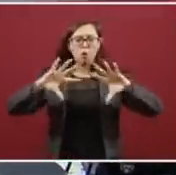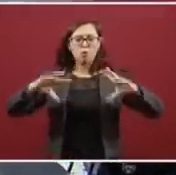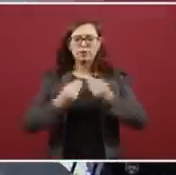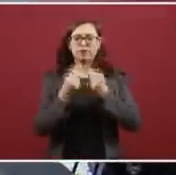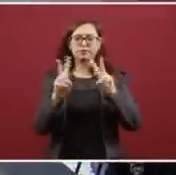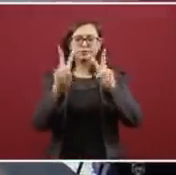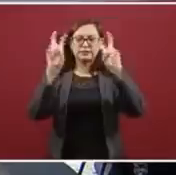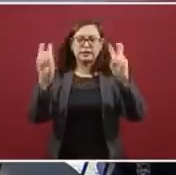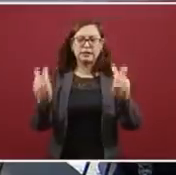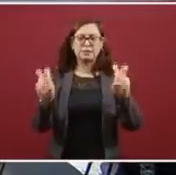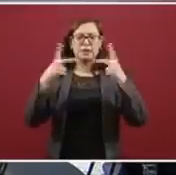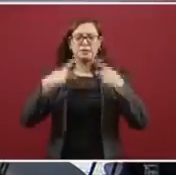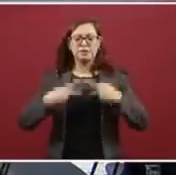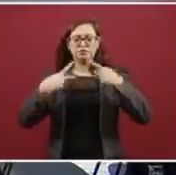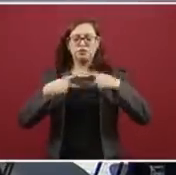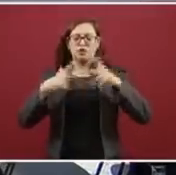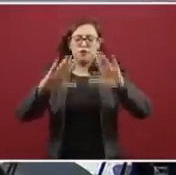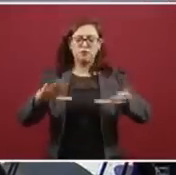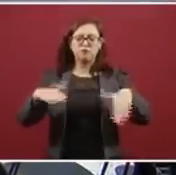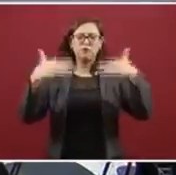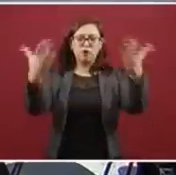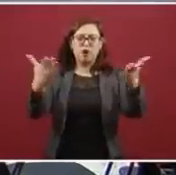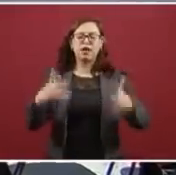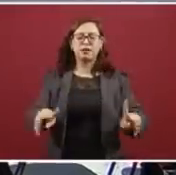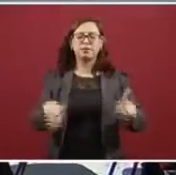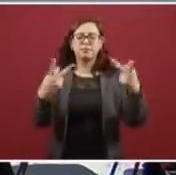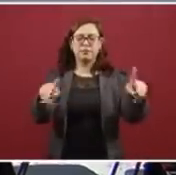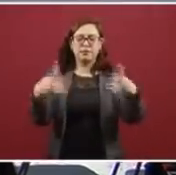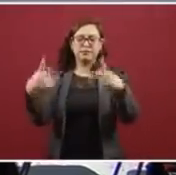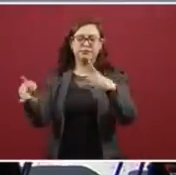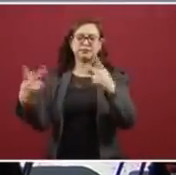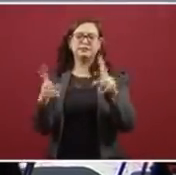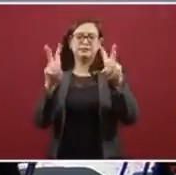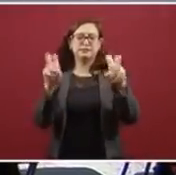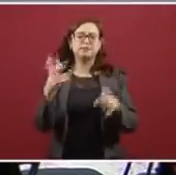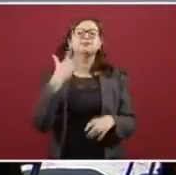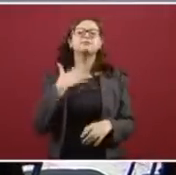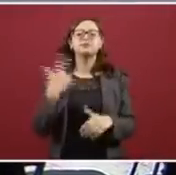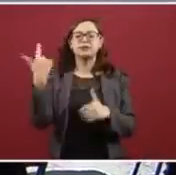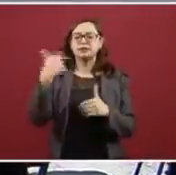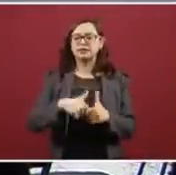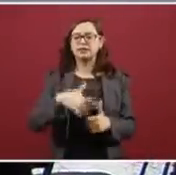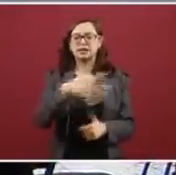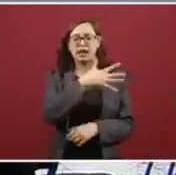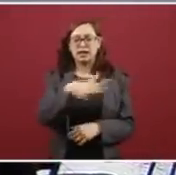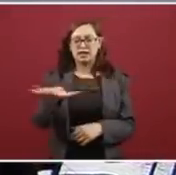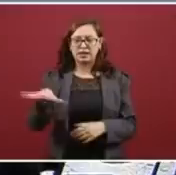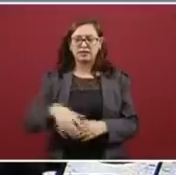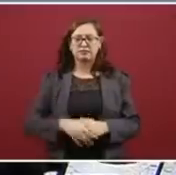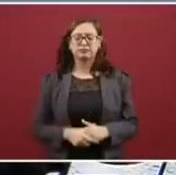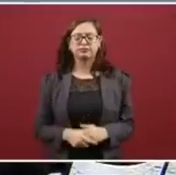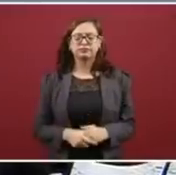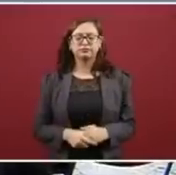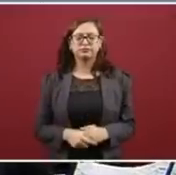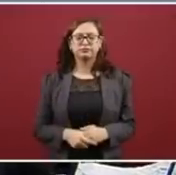el preso al público del combustible en general de la gasolina